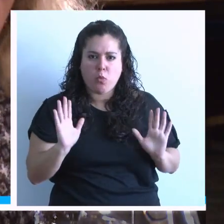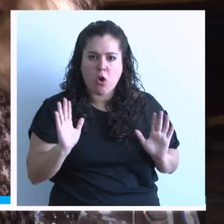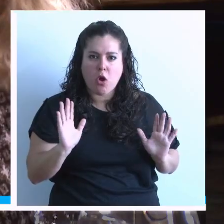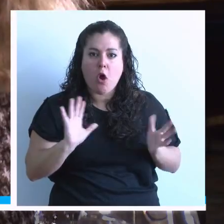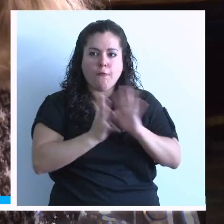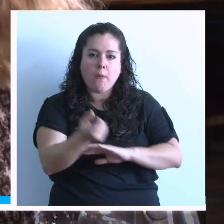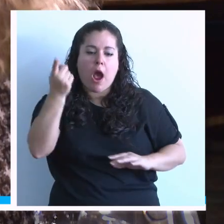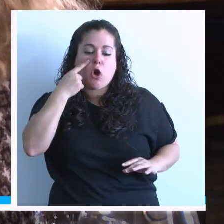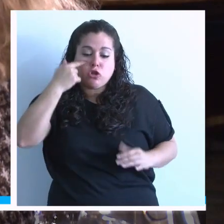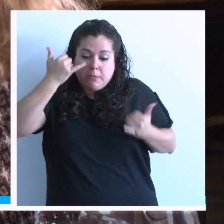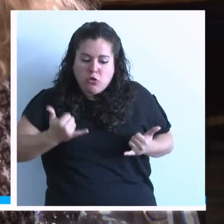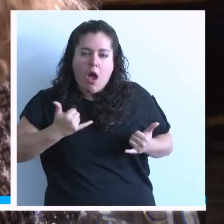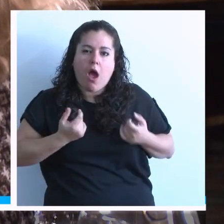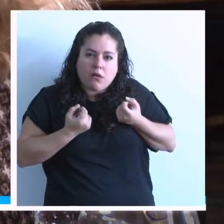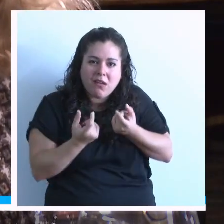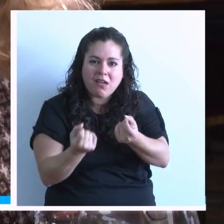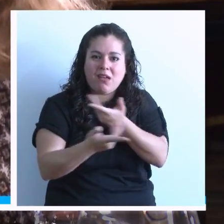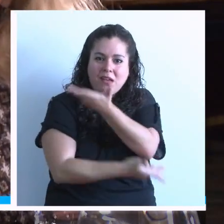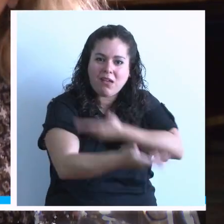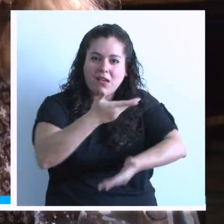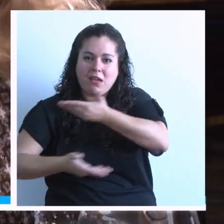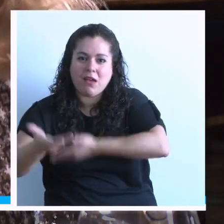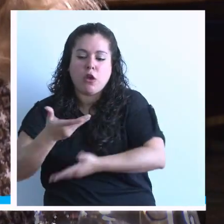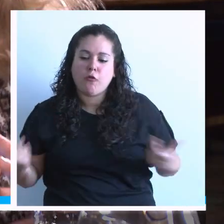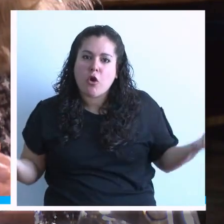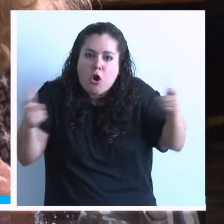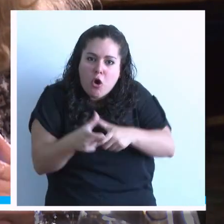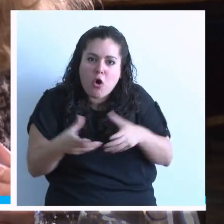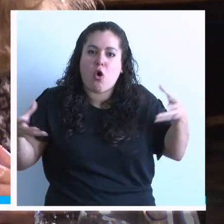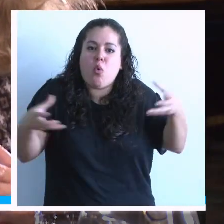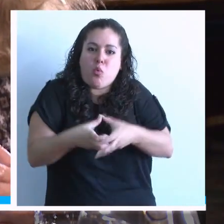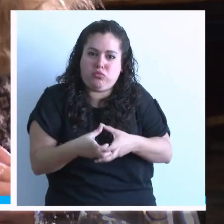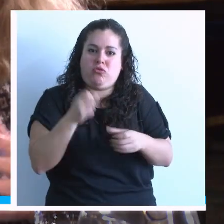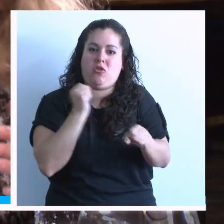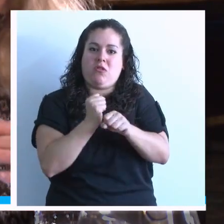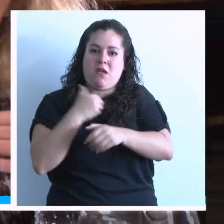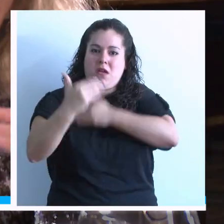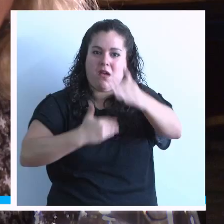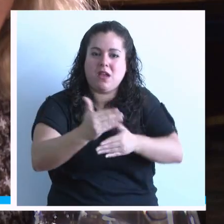quienes pueden agregar conocimiento, ¿sí?, y en conjunto